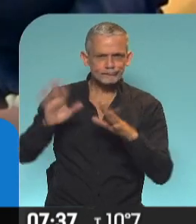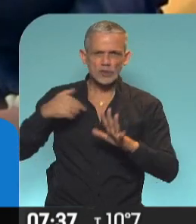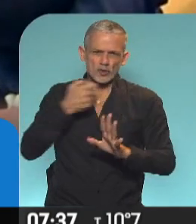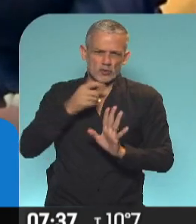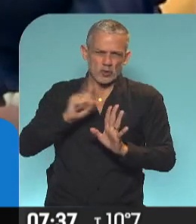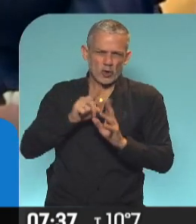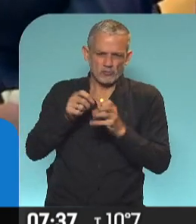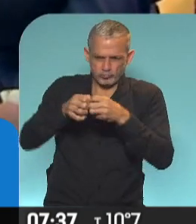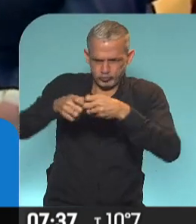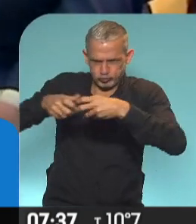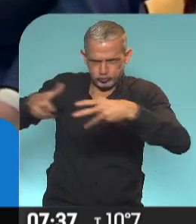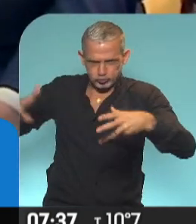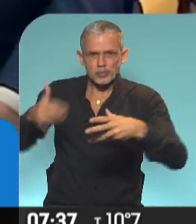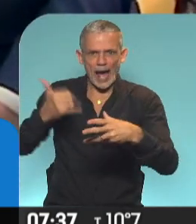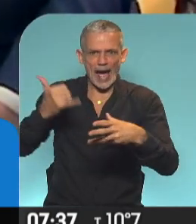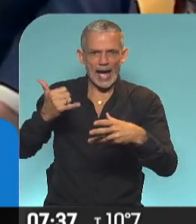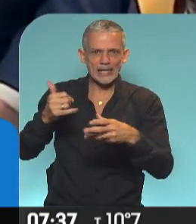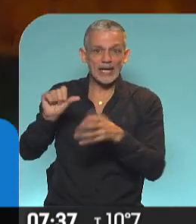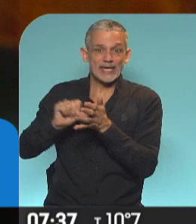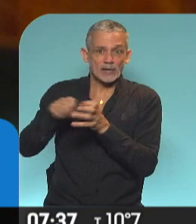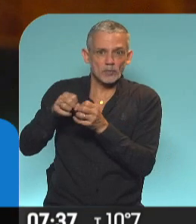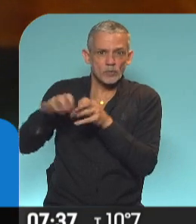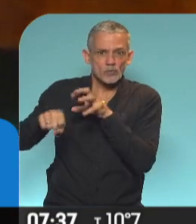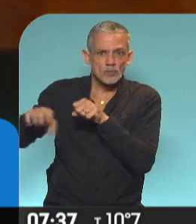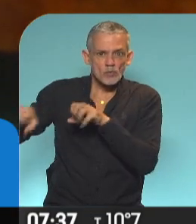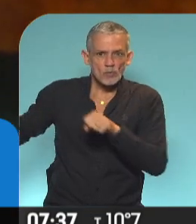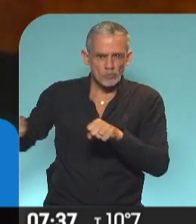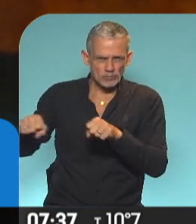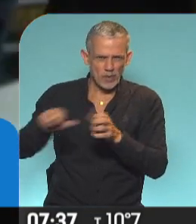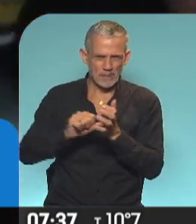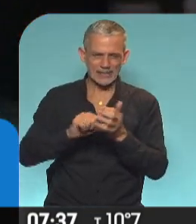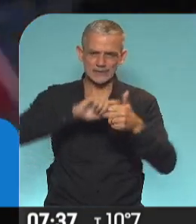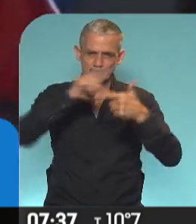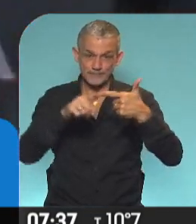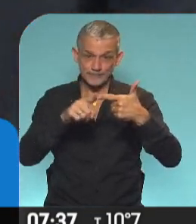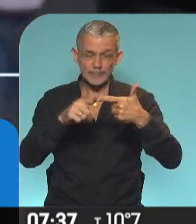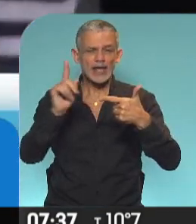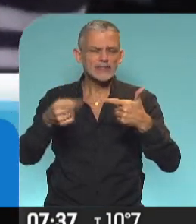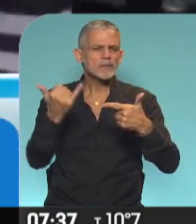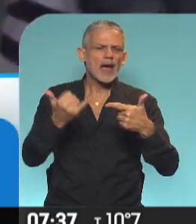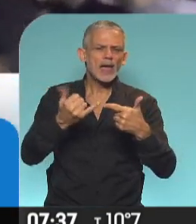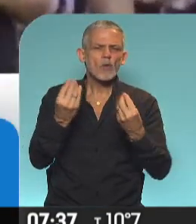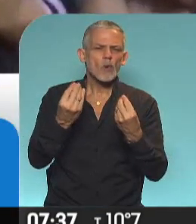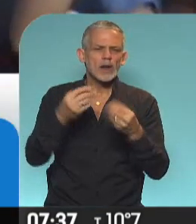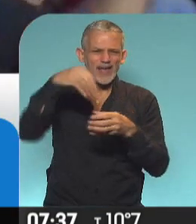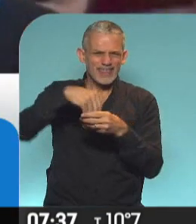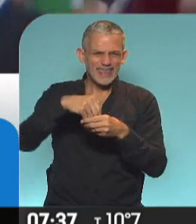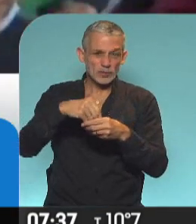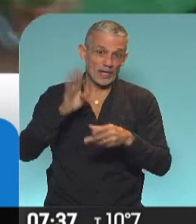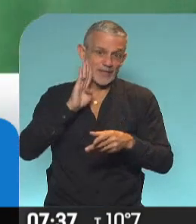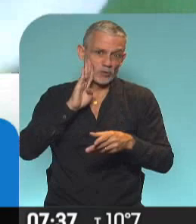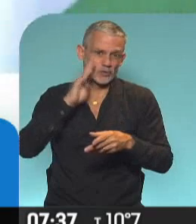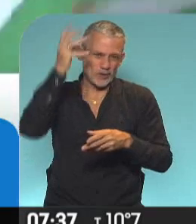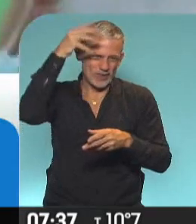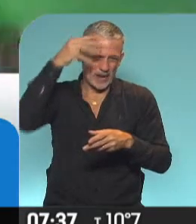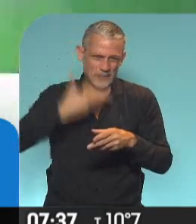de crecimiento de su influencia regional. Bueno, este es un intento de contenerlo. Segundo lugar, motivos domésticos. Donald Trump necesitaba,